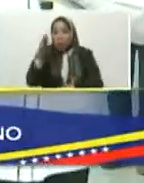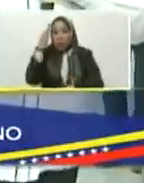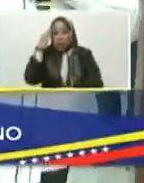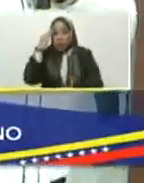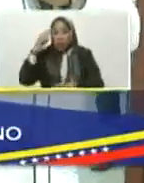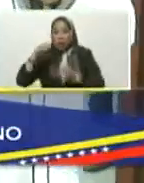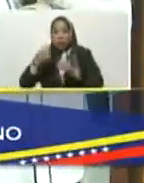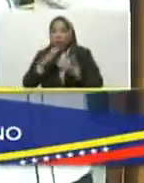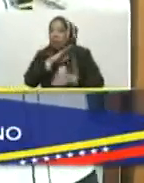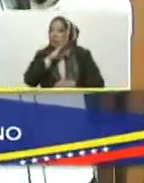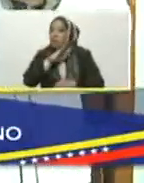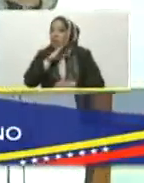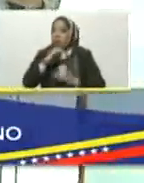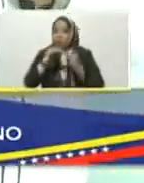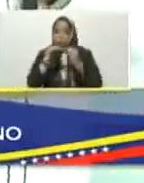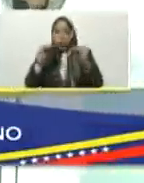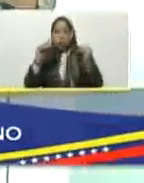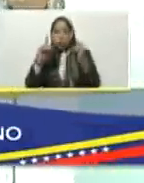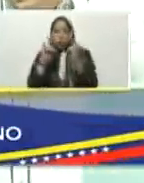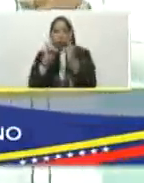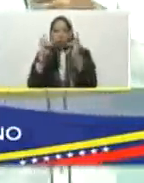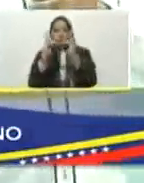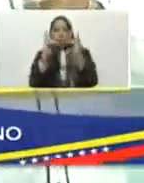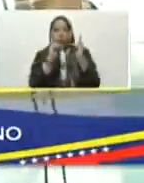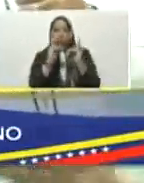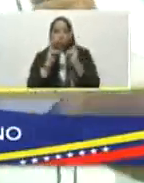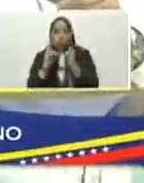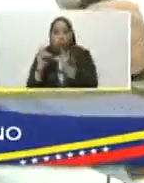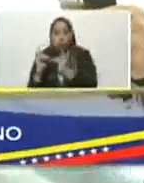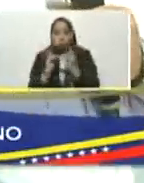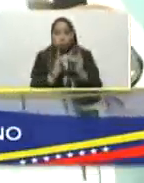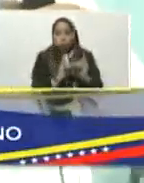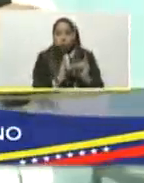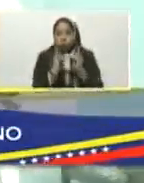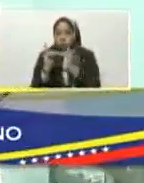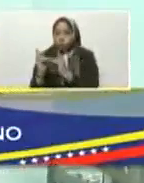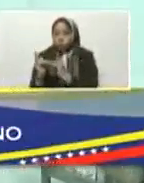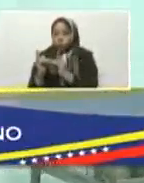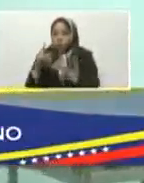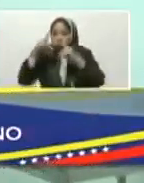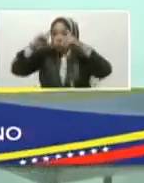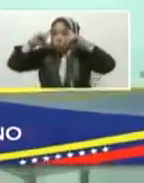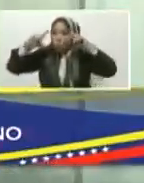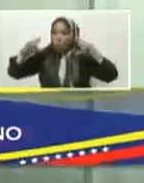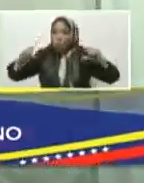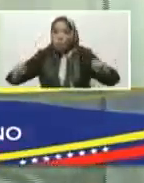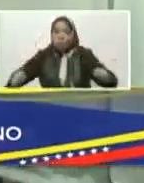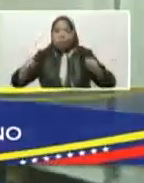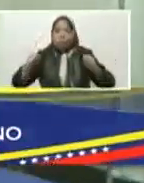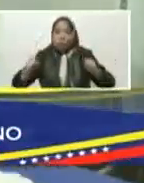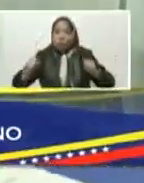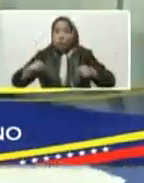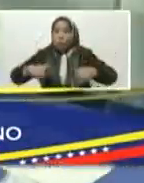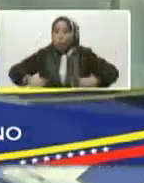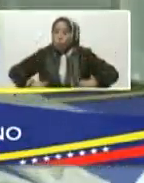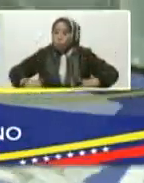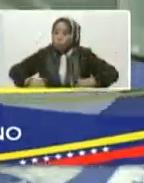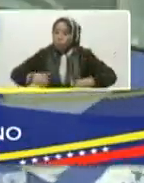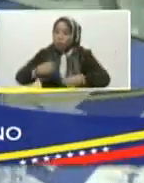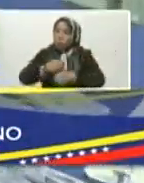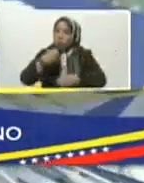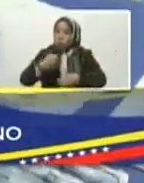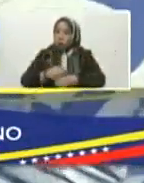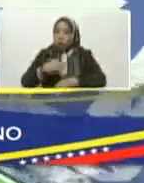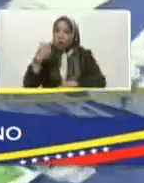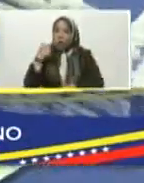hospital son unos patriotas y son personas comprometidas con su profesión. Aquí está el doctor David